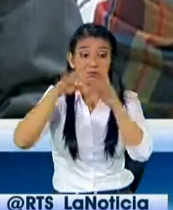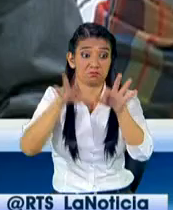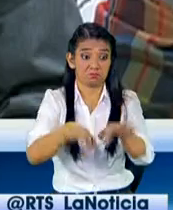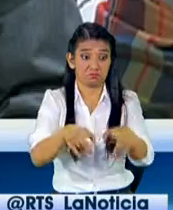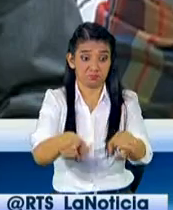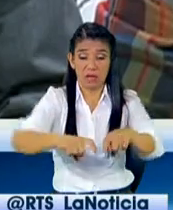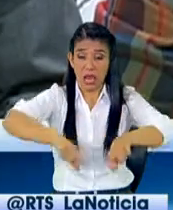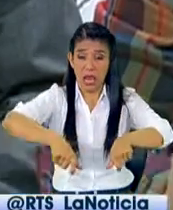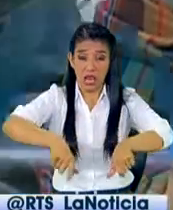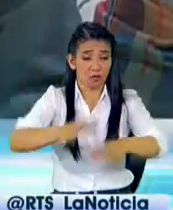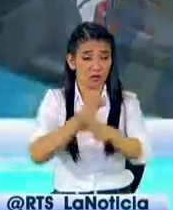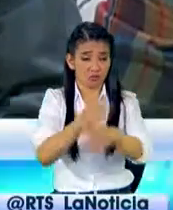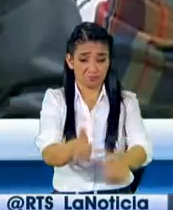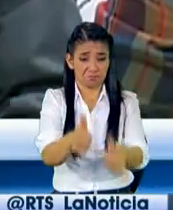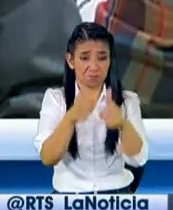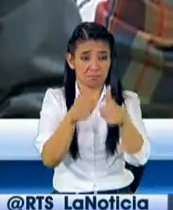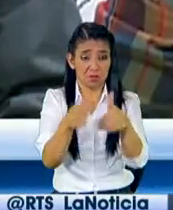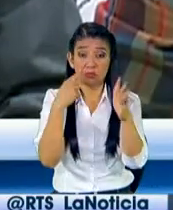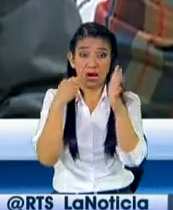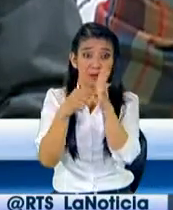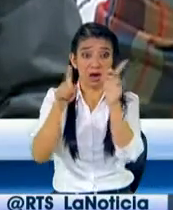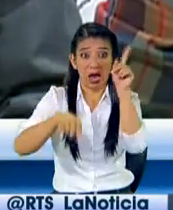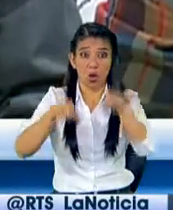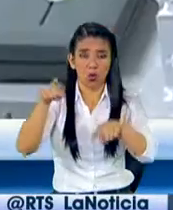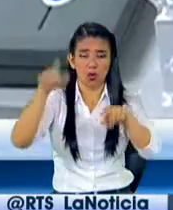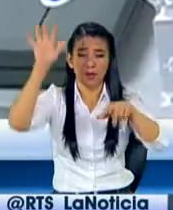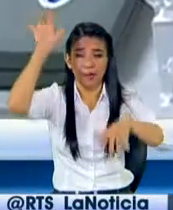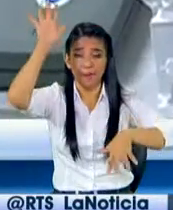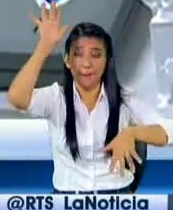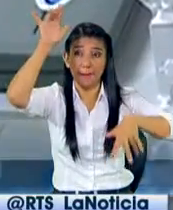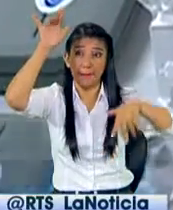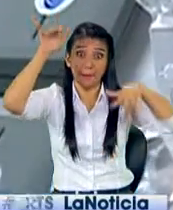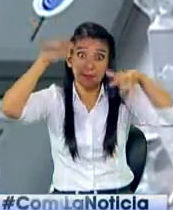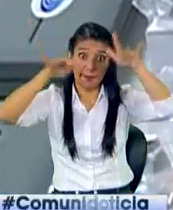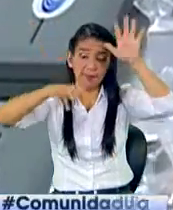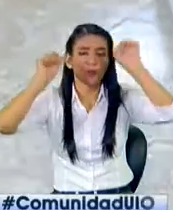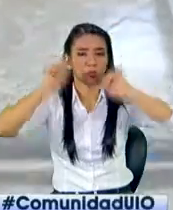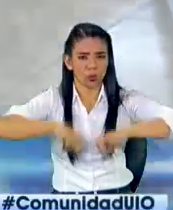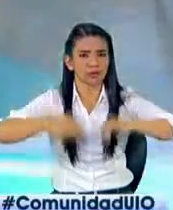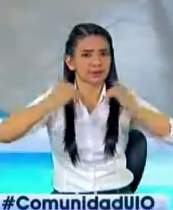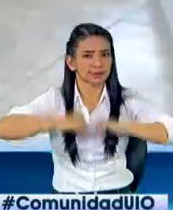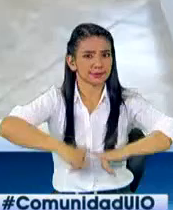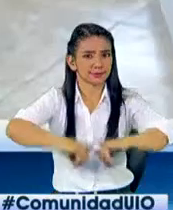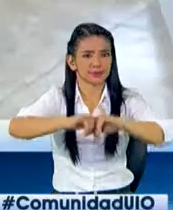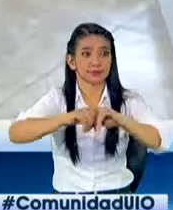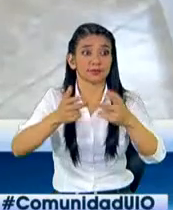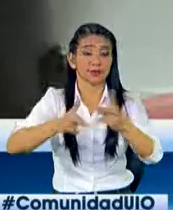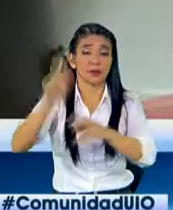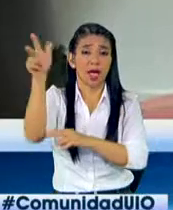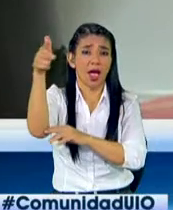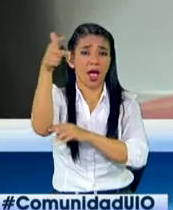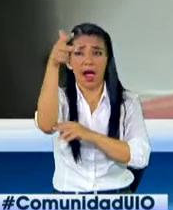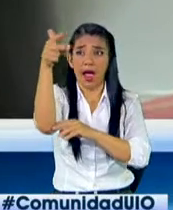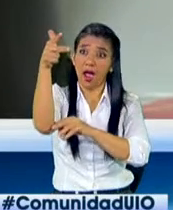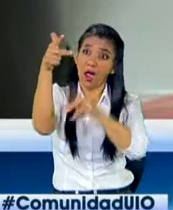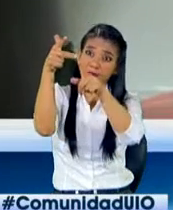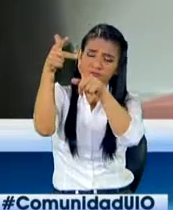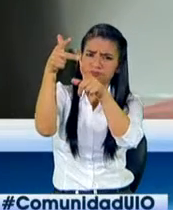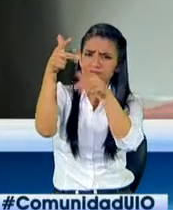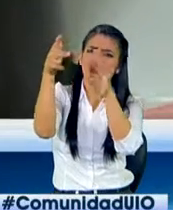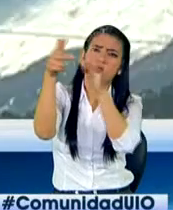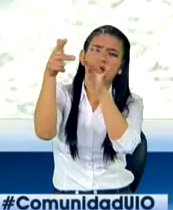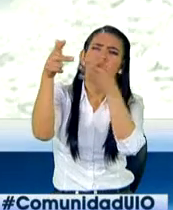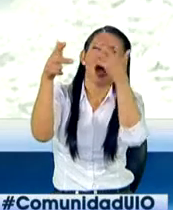siga funcionando aún en épocas de caídas de ceniza. Como parte del equipamiento consta una cámara térmica que permitirá conocer